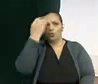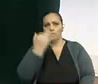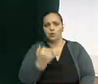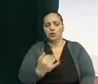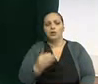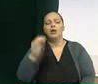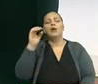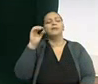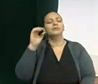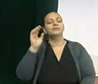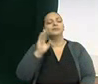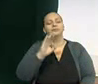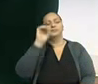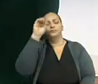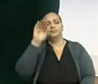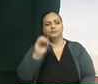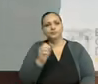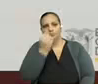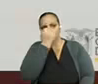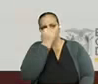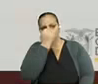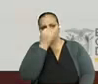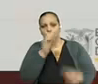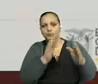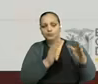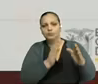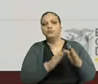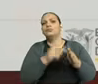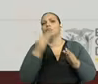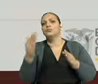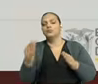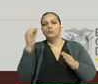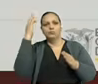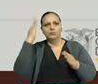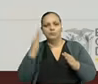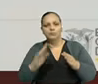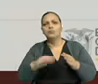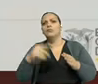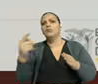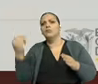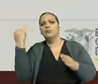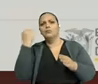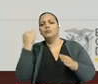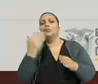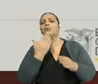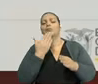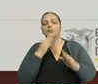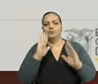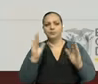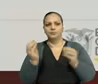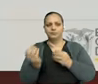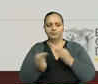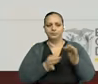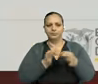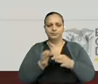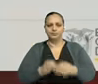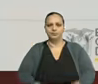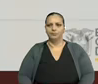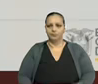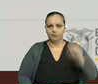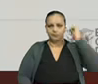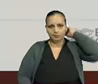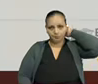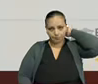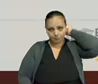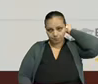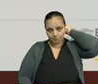a observar. Existe una claqueta para visualizar cada uno de estos cambios. Aquí tenemos el toque de queda de